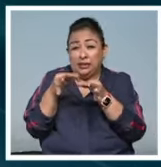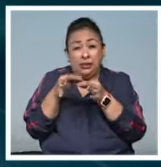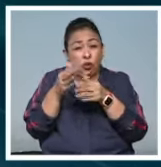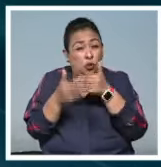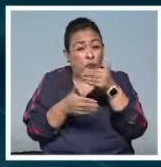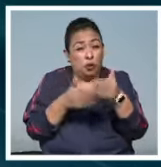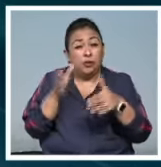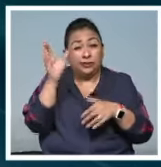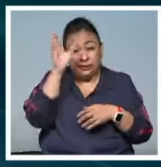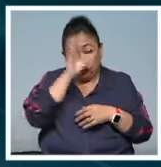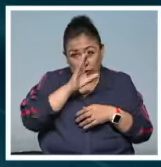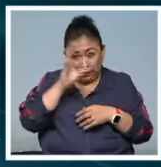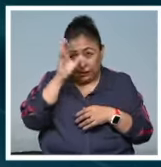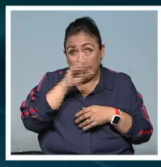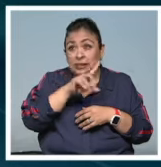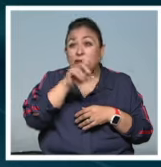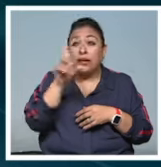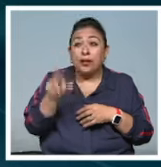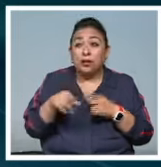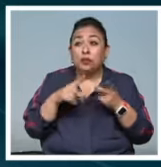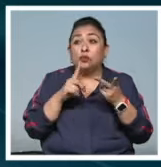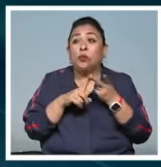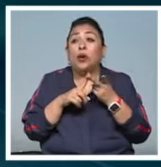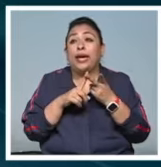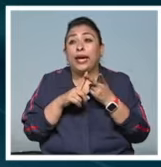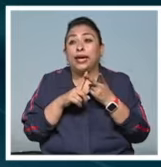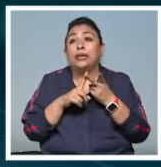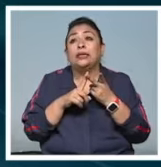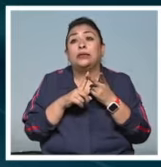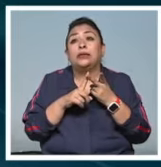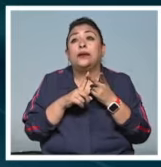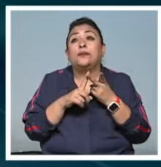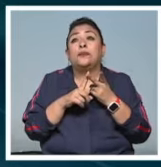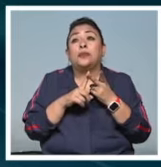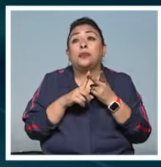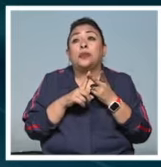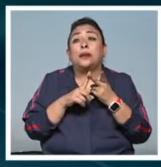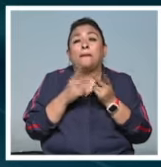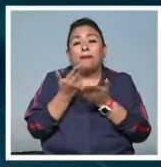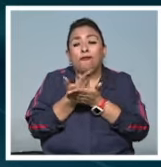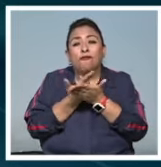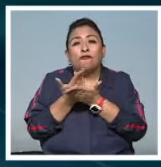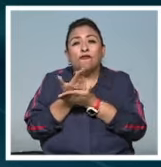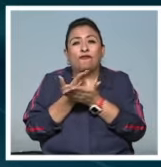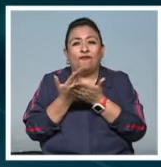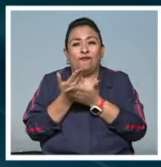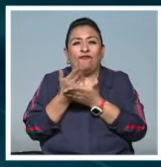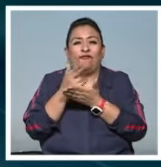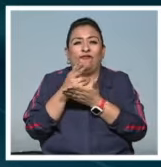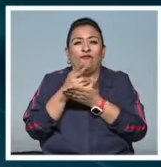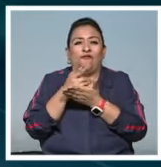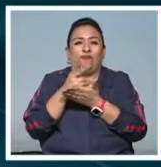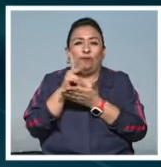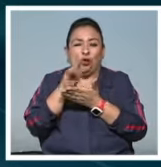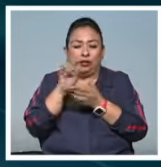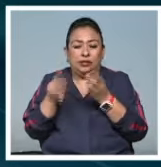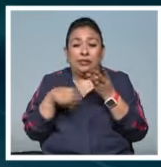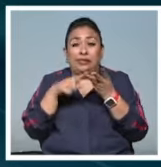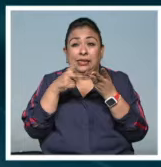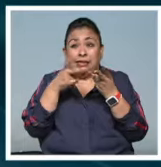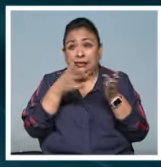proceso muy científico. Siguiente etapa fue vectorizar y bocetear las pinturas. Y ya tercera